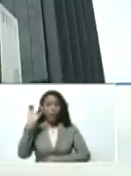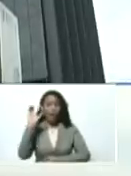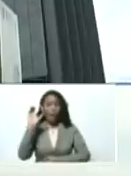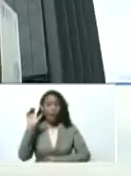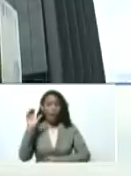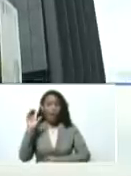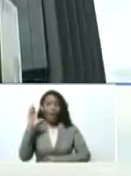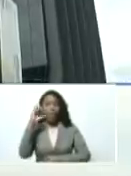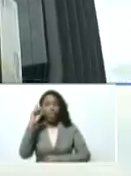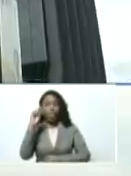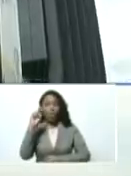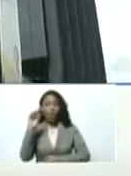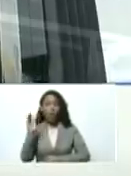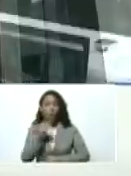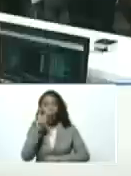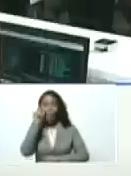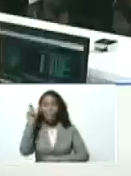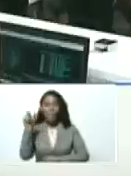Nahum.